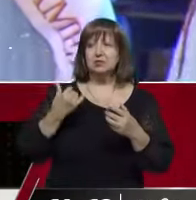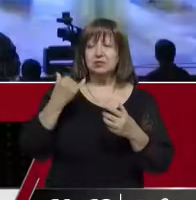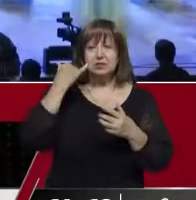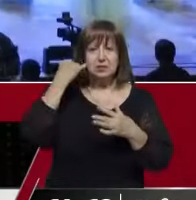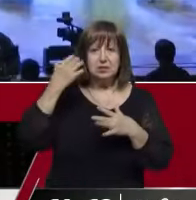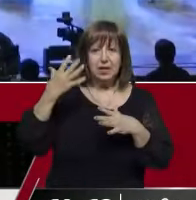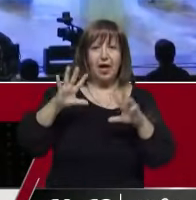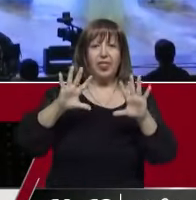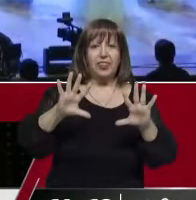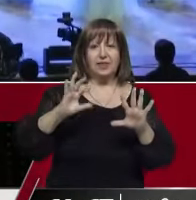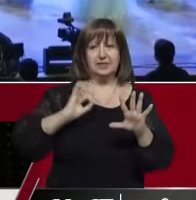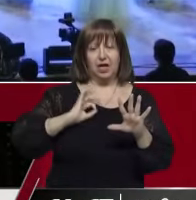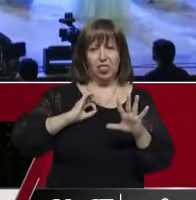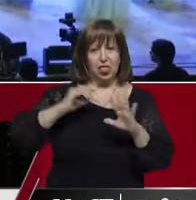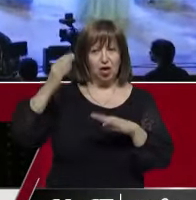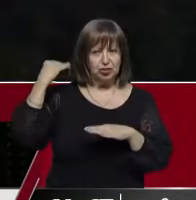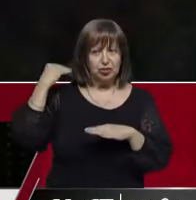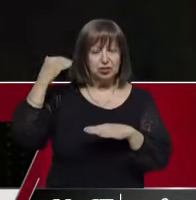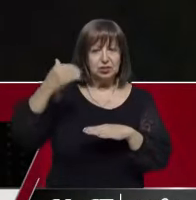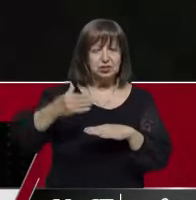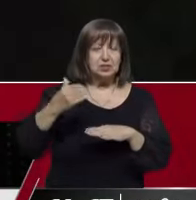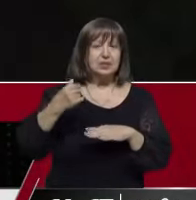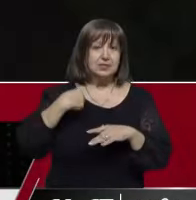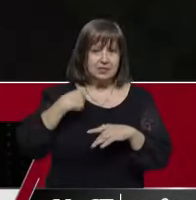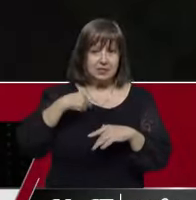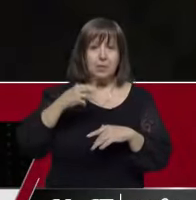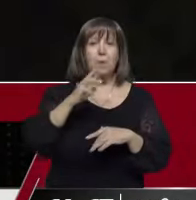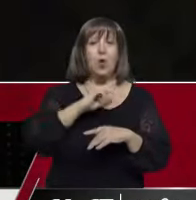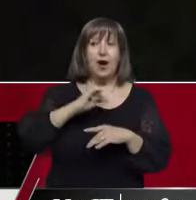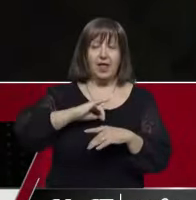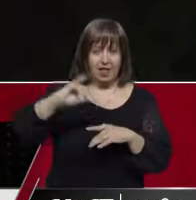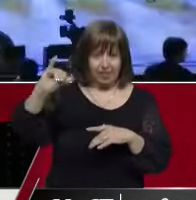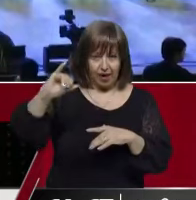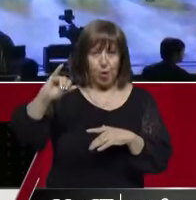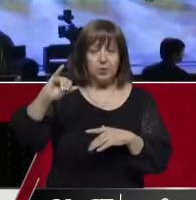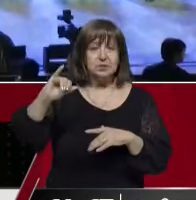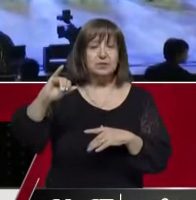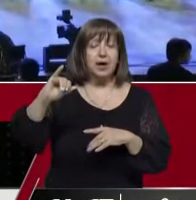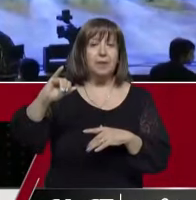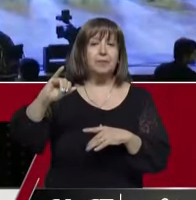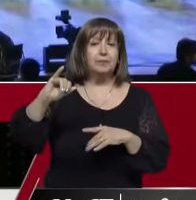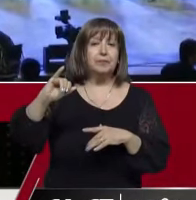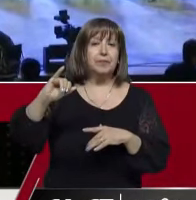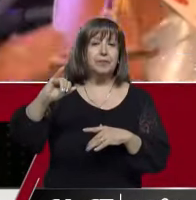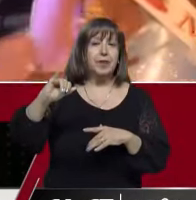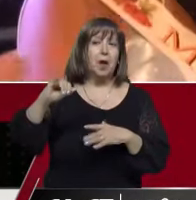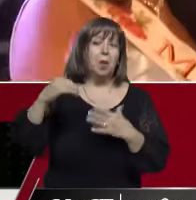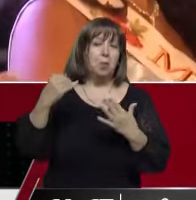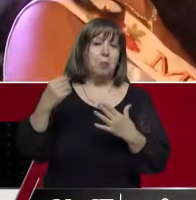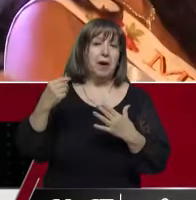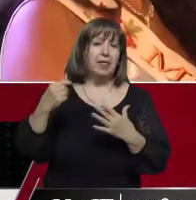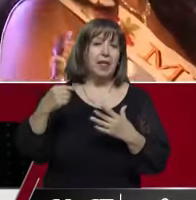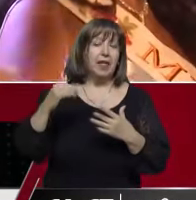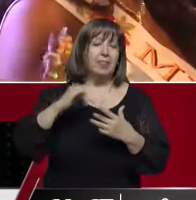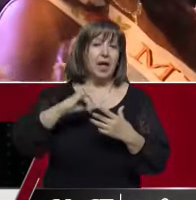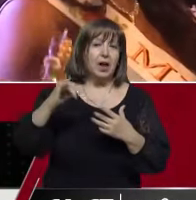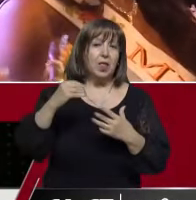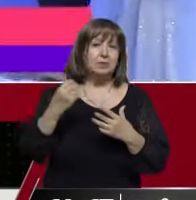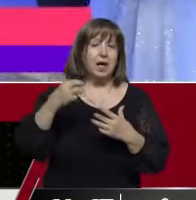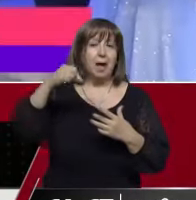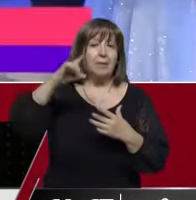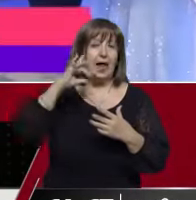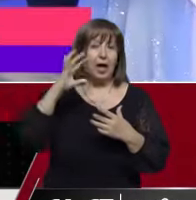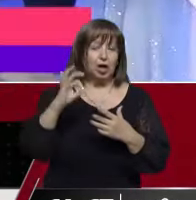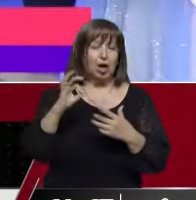10 desde que ocurrió. Entonces, si ella va y expone lo que debería exponer, puede ser ella la denunciada finalmente por